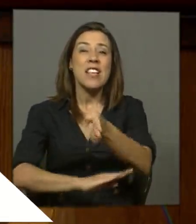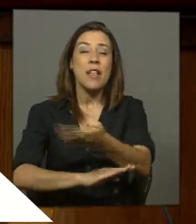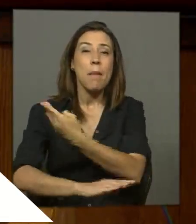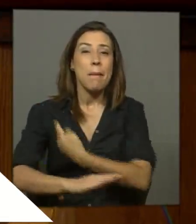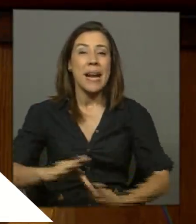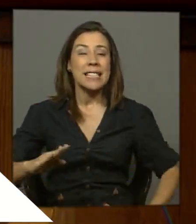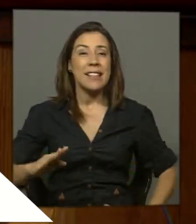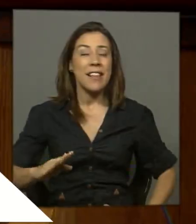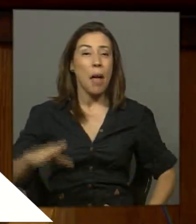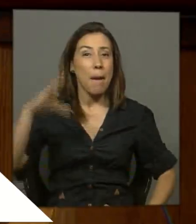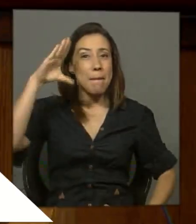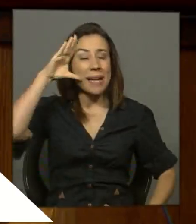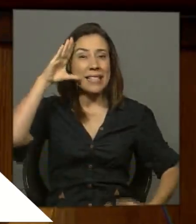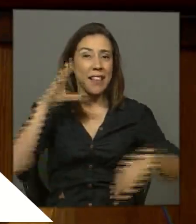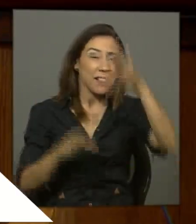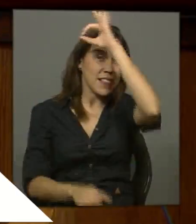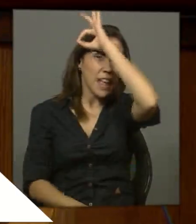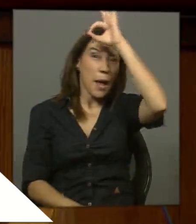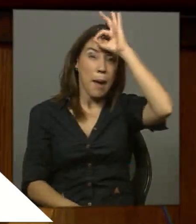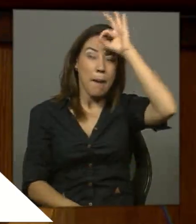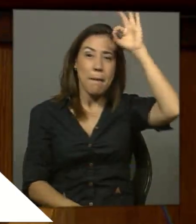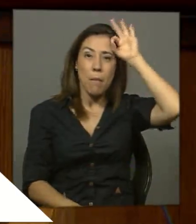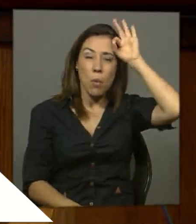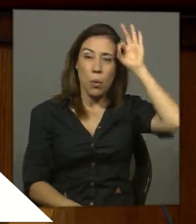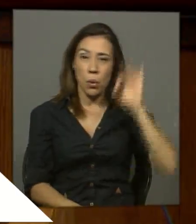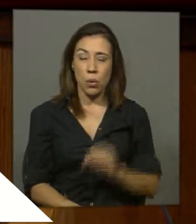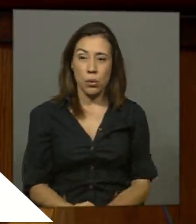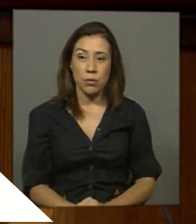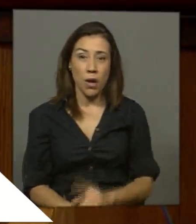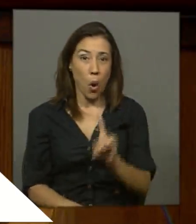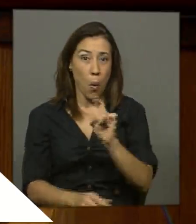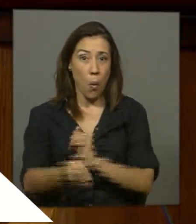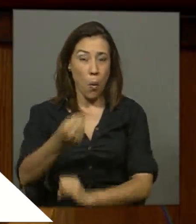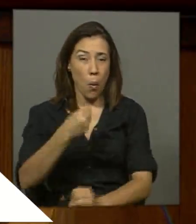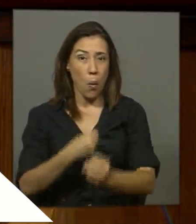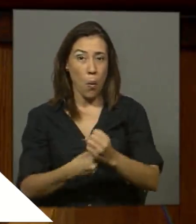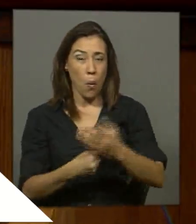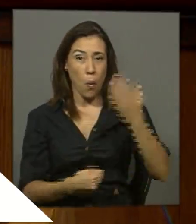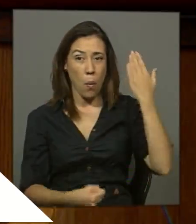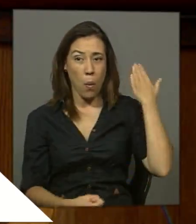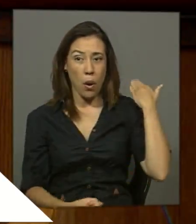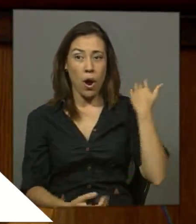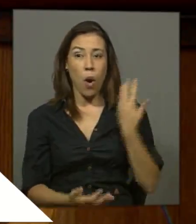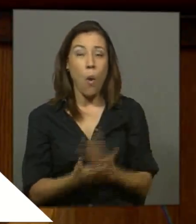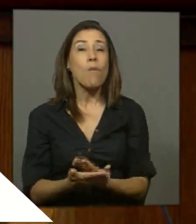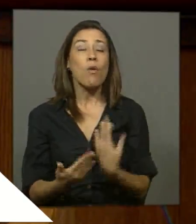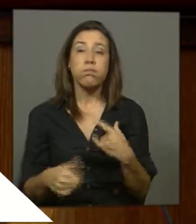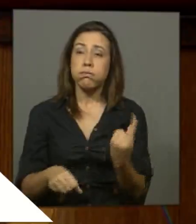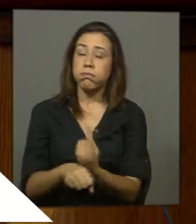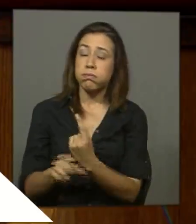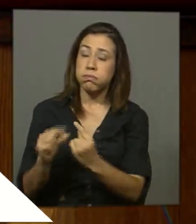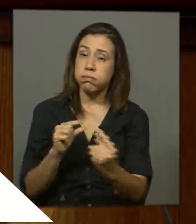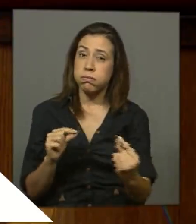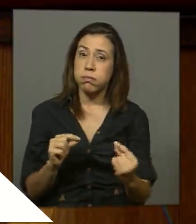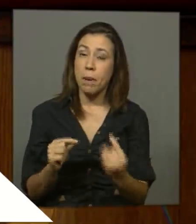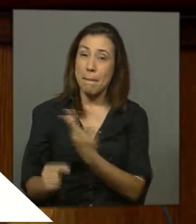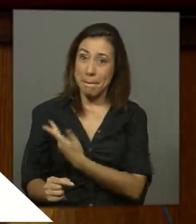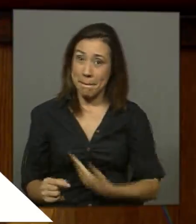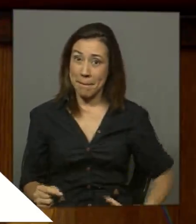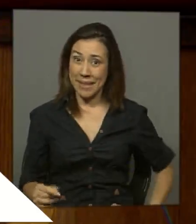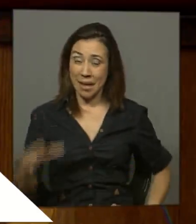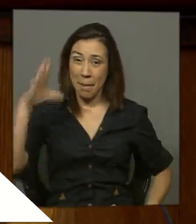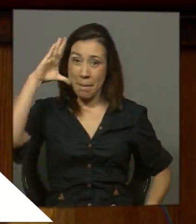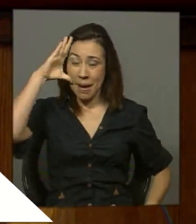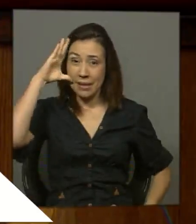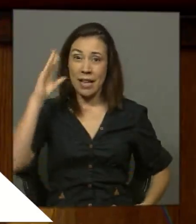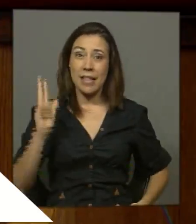a temuco en ese momento hace un año atrás se produjo un diálogo entre la presidenta bachel